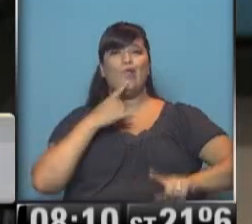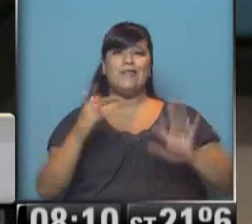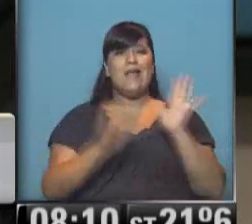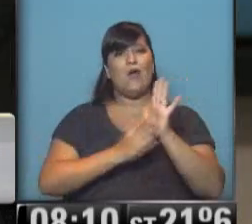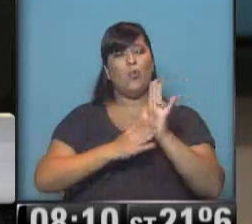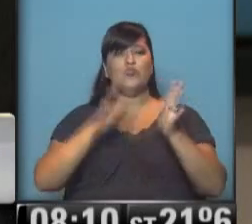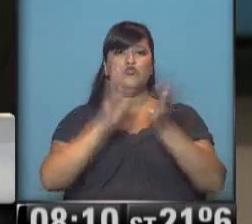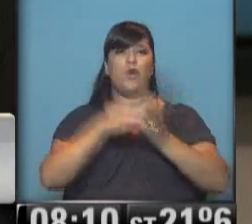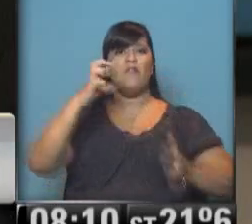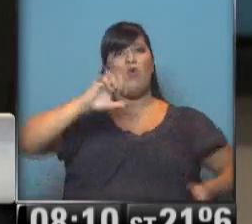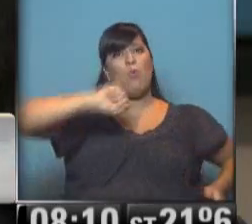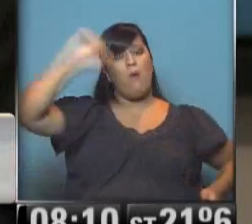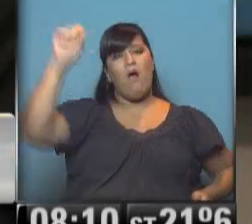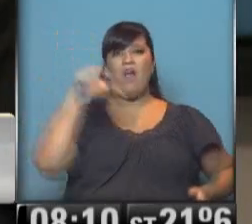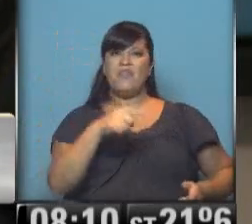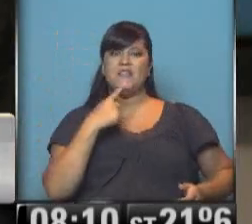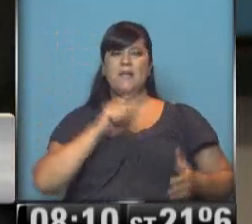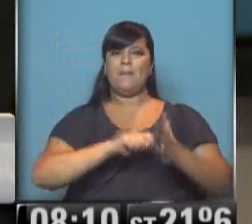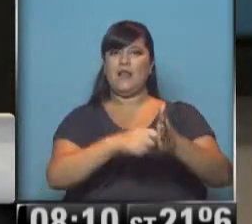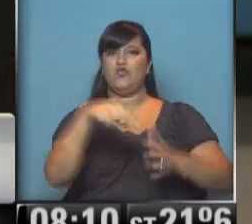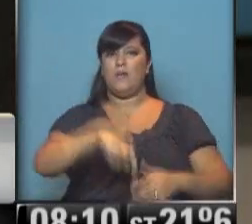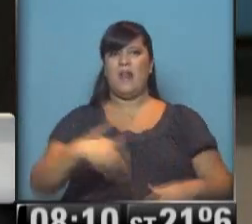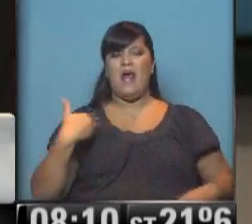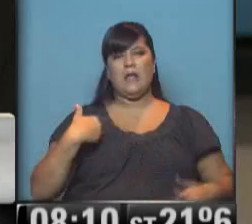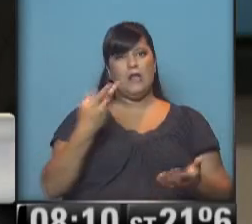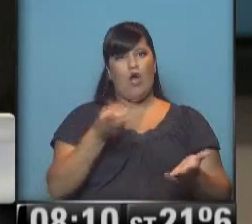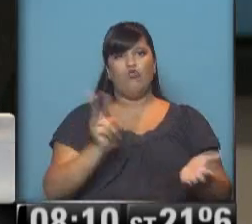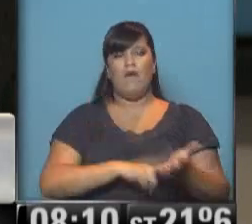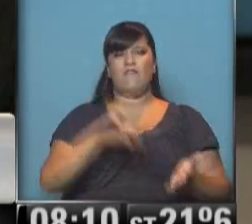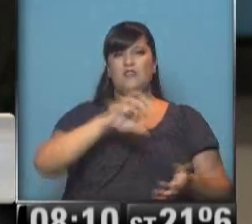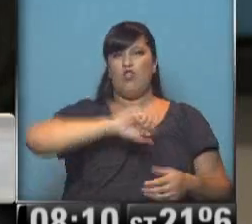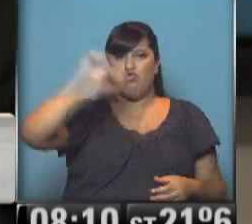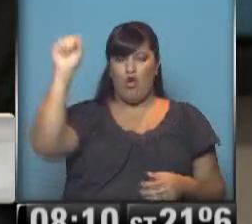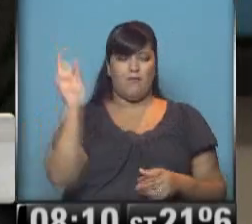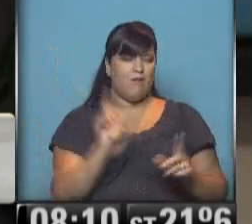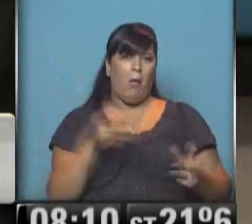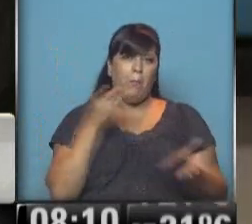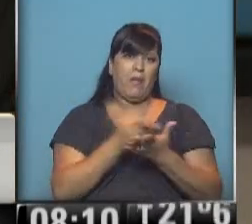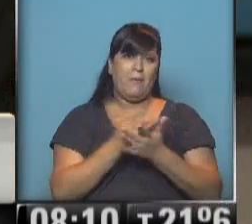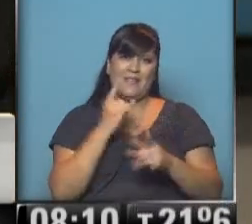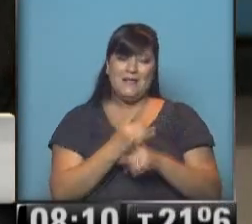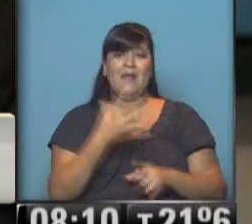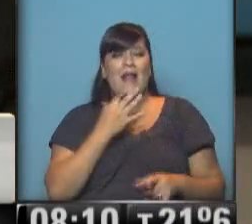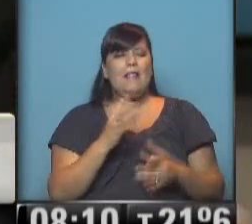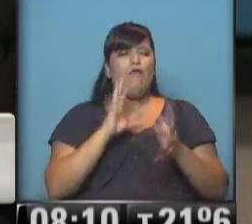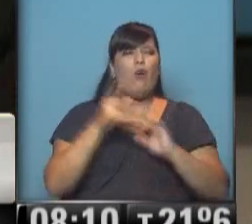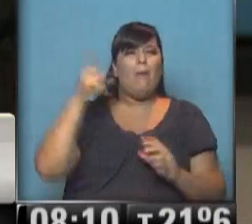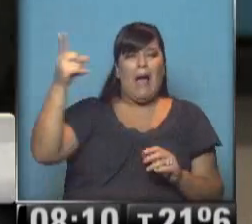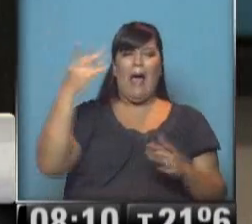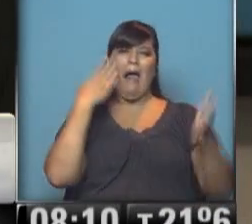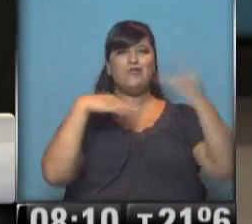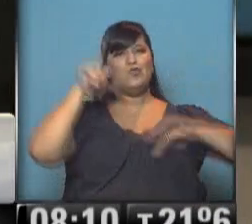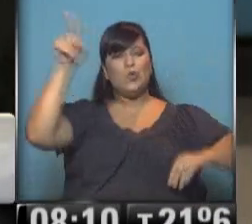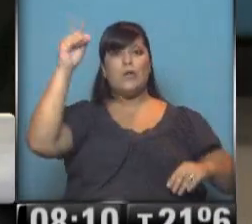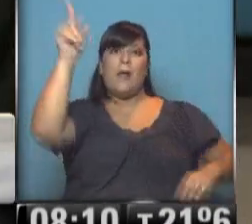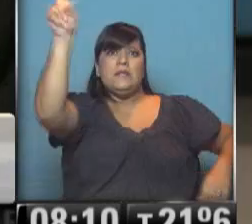tema de la devaluación en brasil para presionar para que en argentina haya una nueva devaluación en realidad la piel siempre nada más que van encontrando arrumacos en el